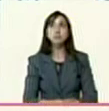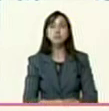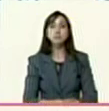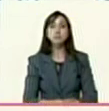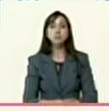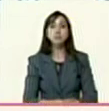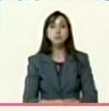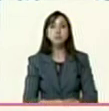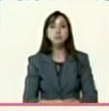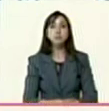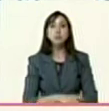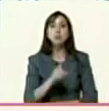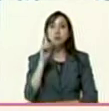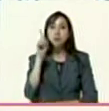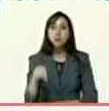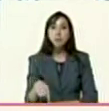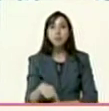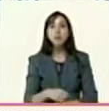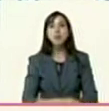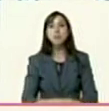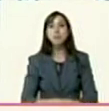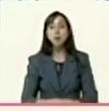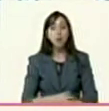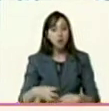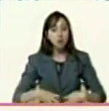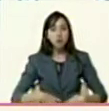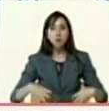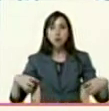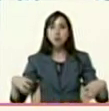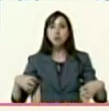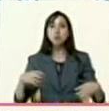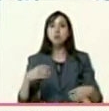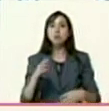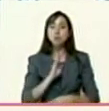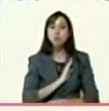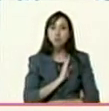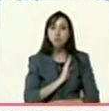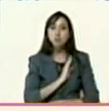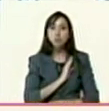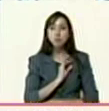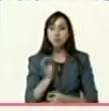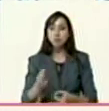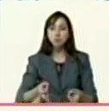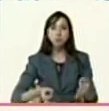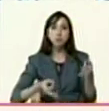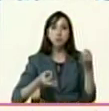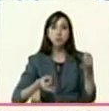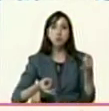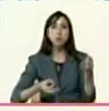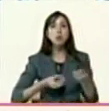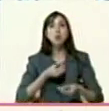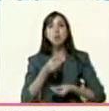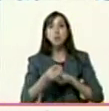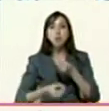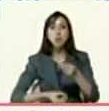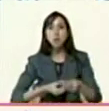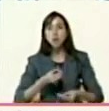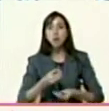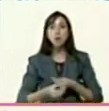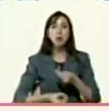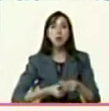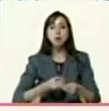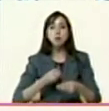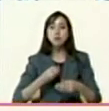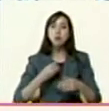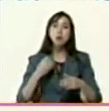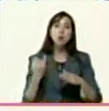Declaración Jurada de Patrimonio, adscrita a la Dirección General de Procedimientos Especiales de la Contraloría General de la República, continuar con el